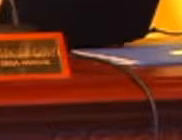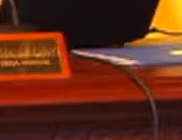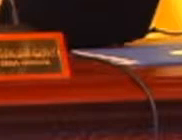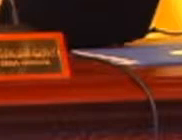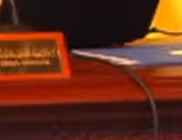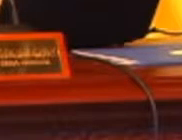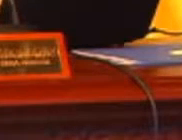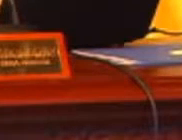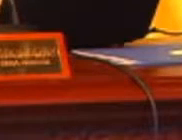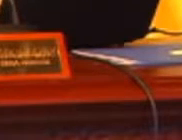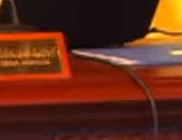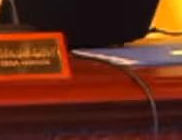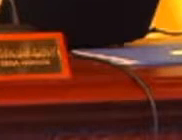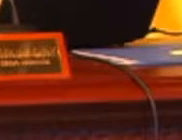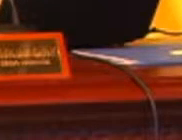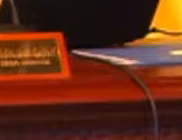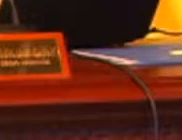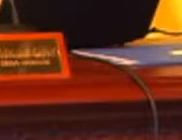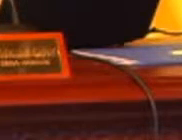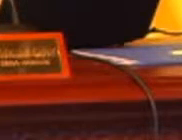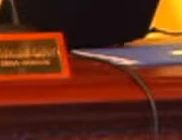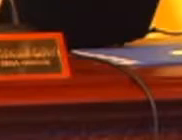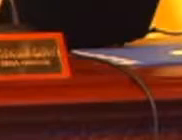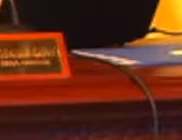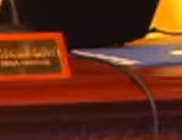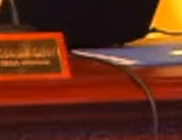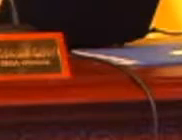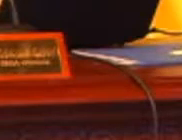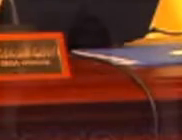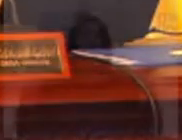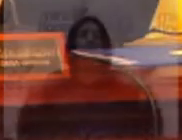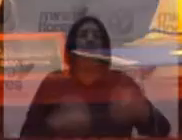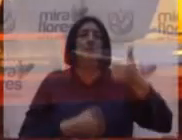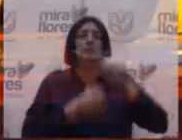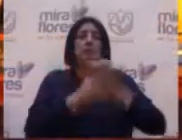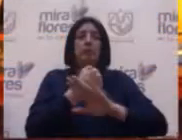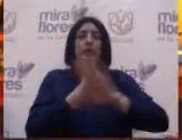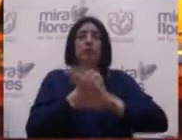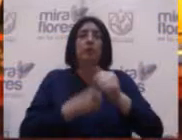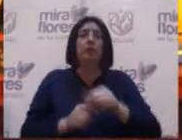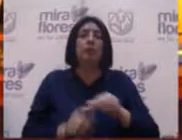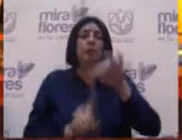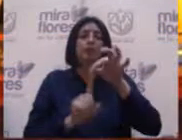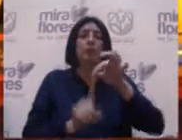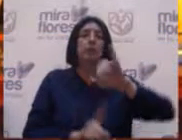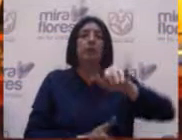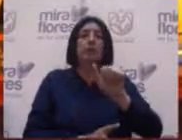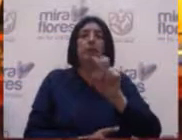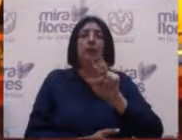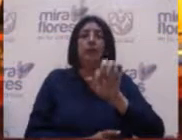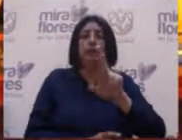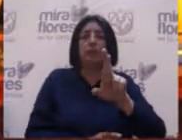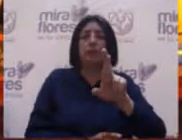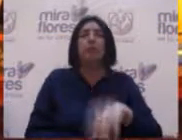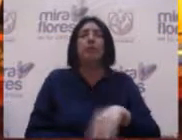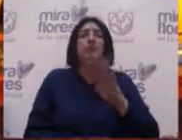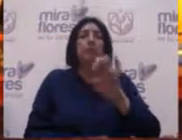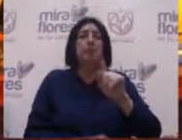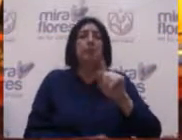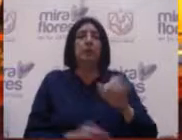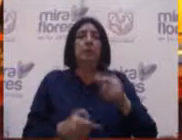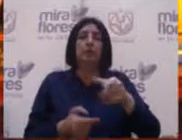a la labor de su equipo de serenazgo y a la Gerencia de Seguridad Ciudadana, en especial el señor Javier Reto Mauriño.